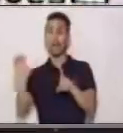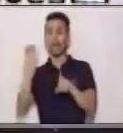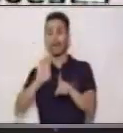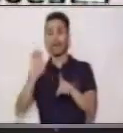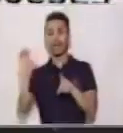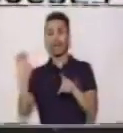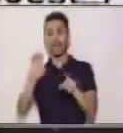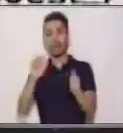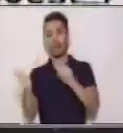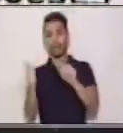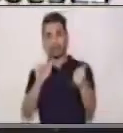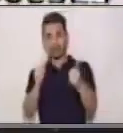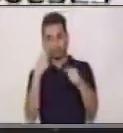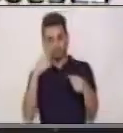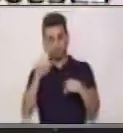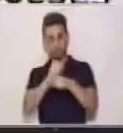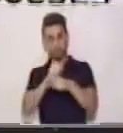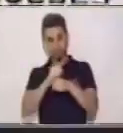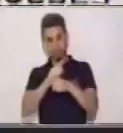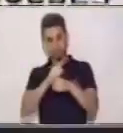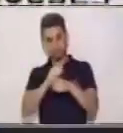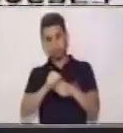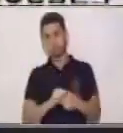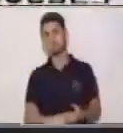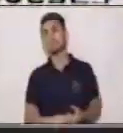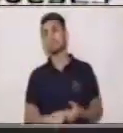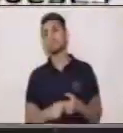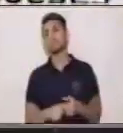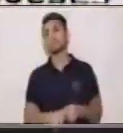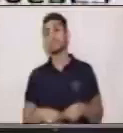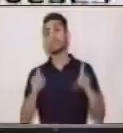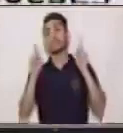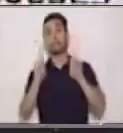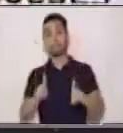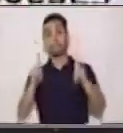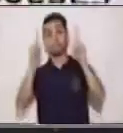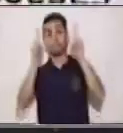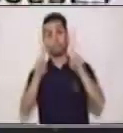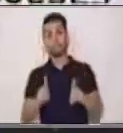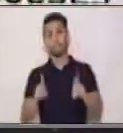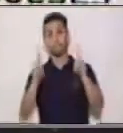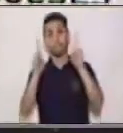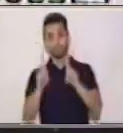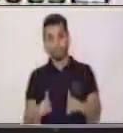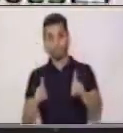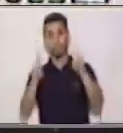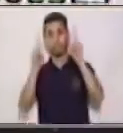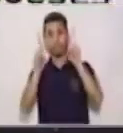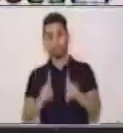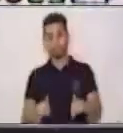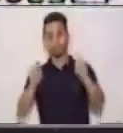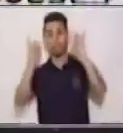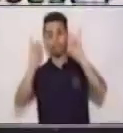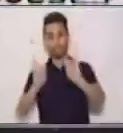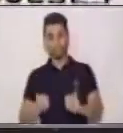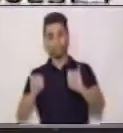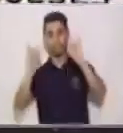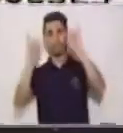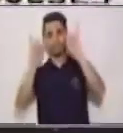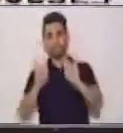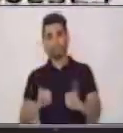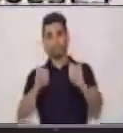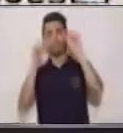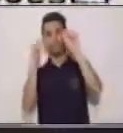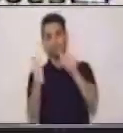hacer un ensayo. La canción dice así. Palo, palo, palo, palo,